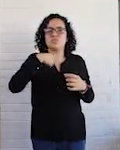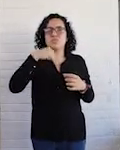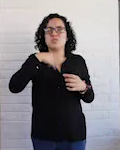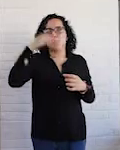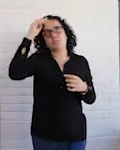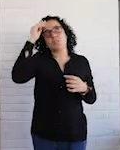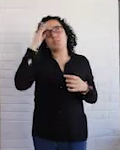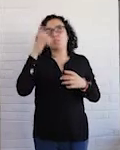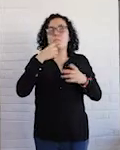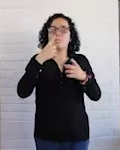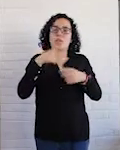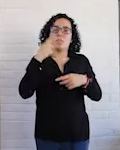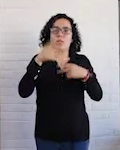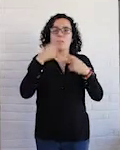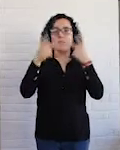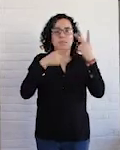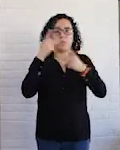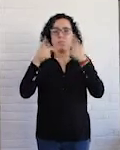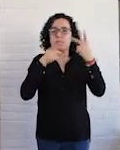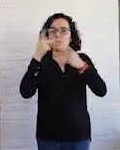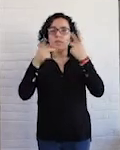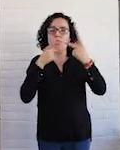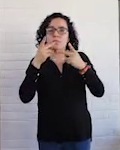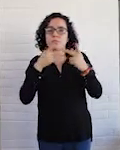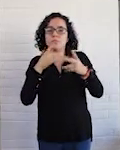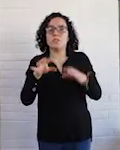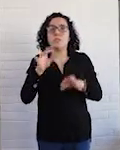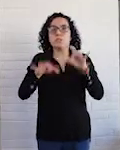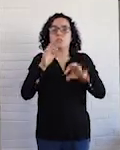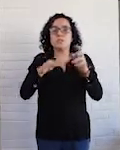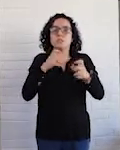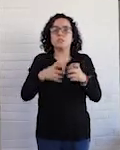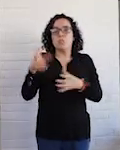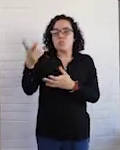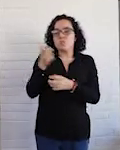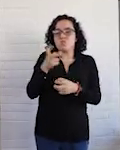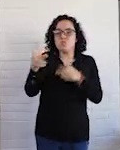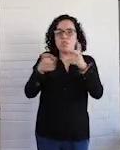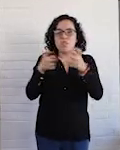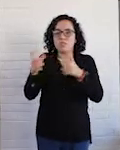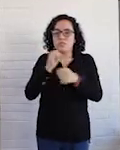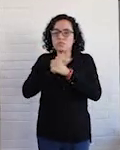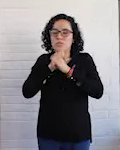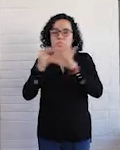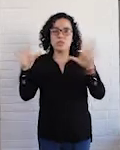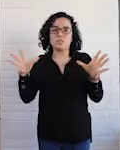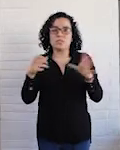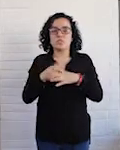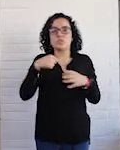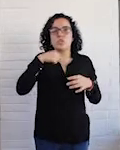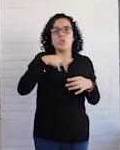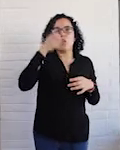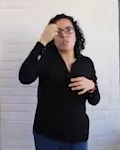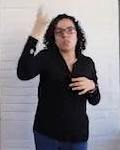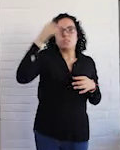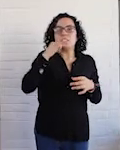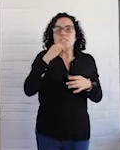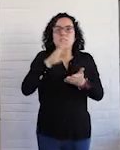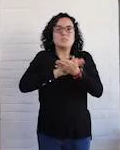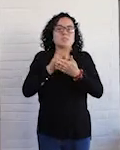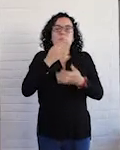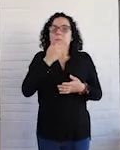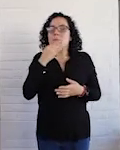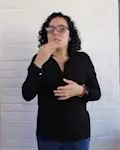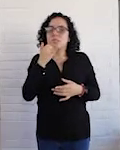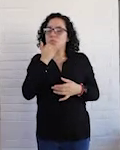desaparición de la frontera entre lo público y lo privado, tráfico de datos privados, derecho al olvido. Yo, ok, me equivoqué, por favor, bórrenme, no